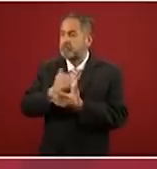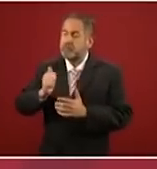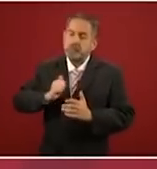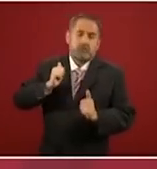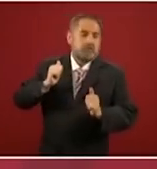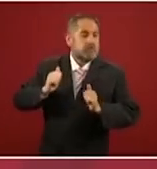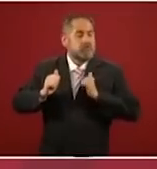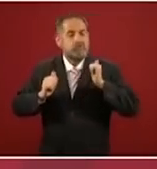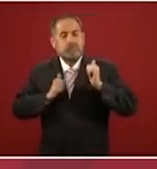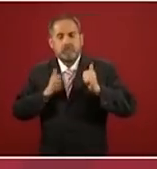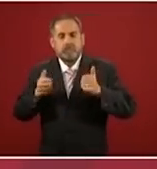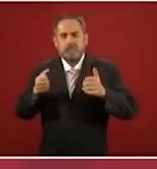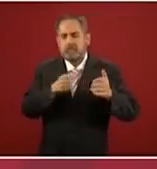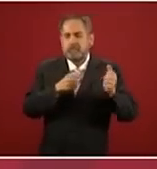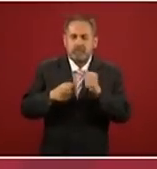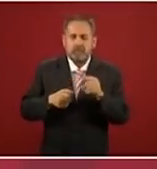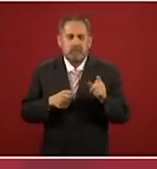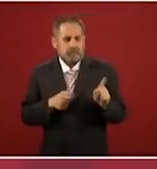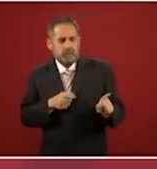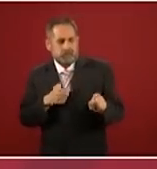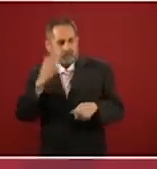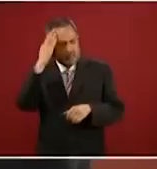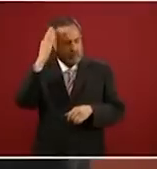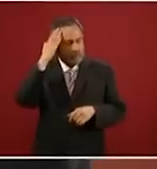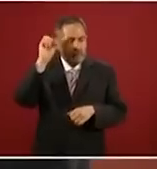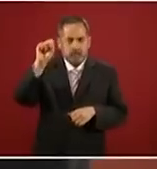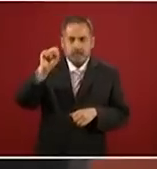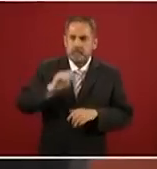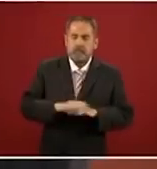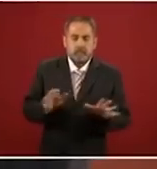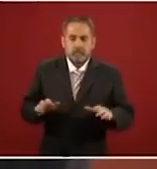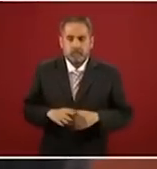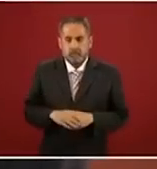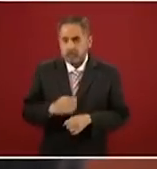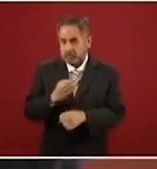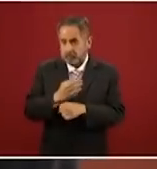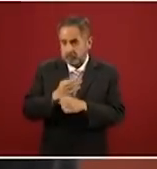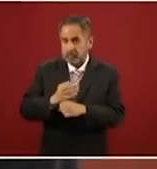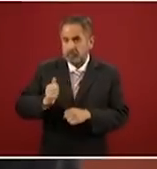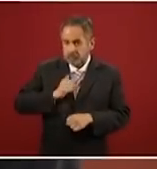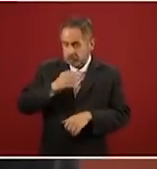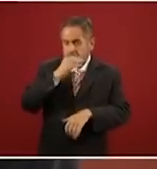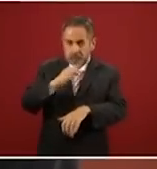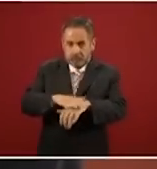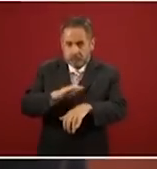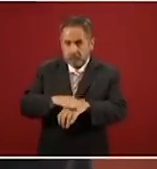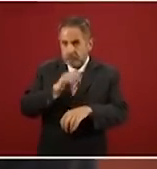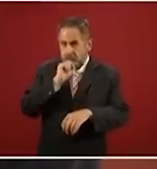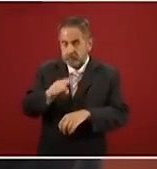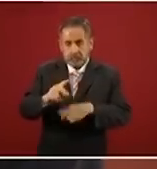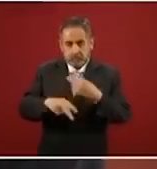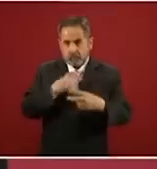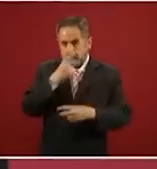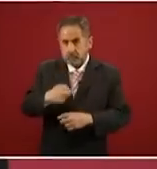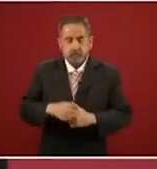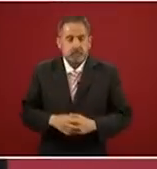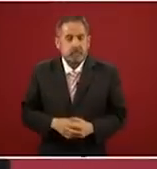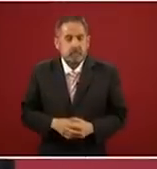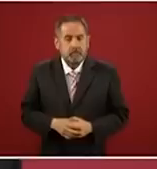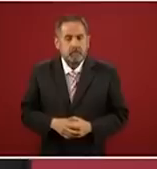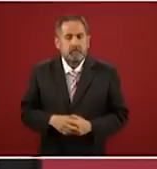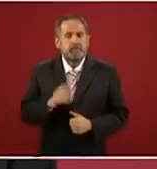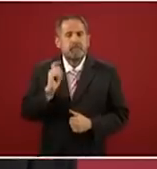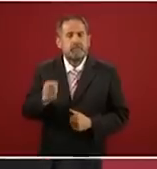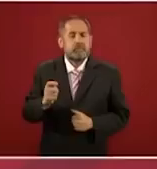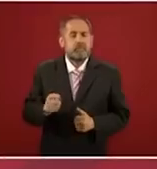cargos de dirigentes sindicales aquí aprovechó también para decirles que